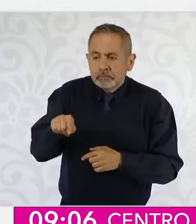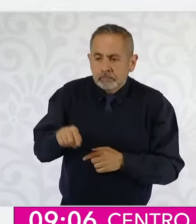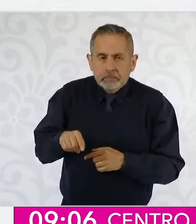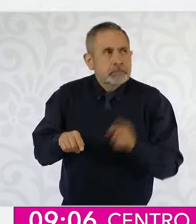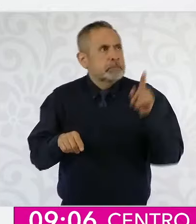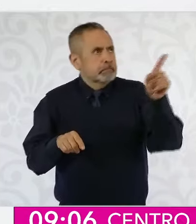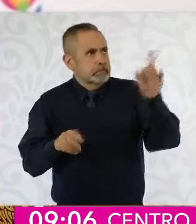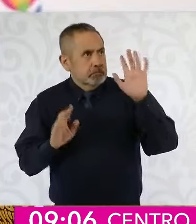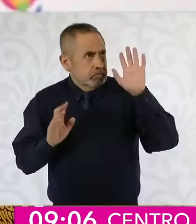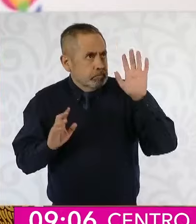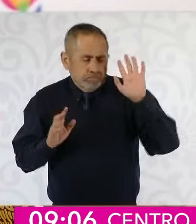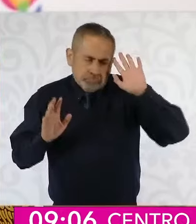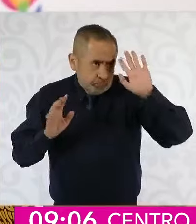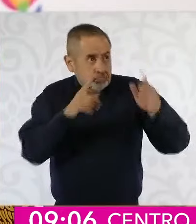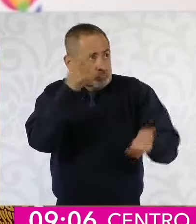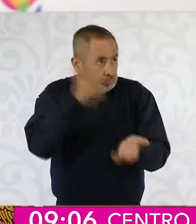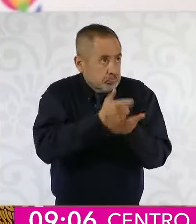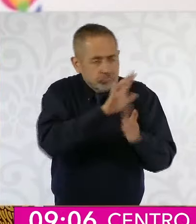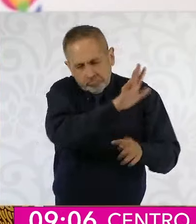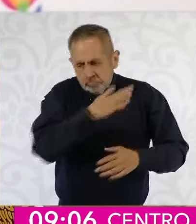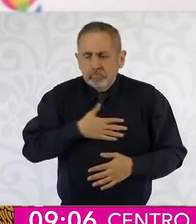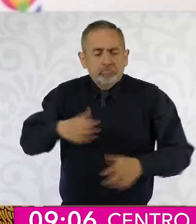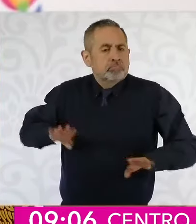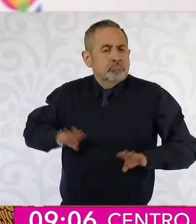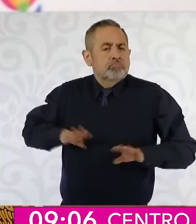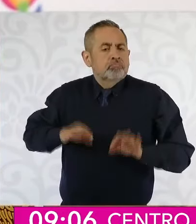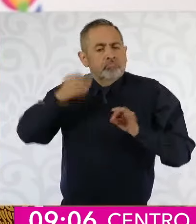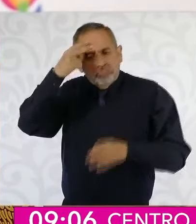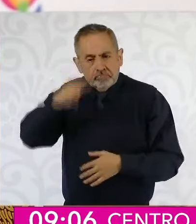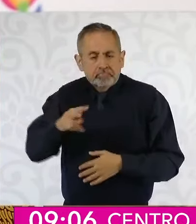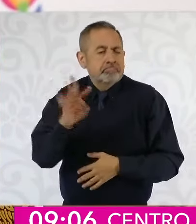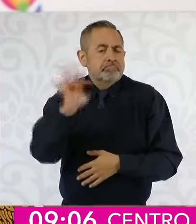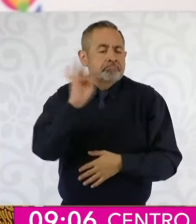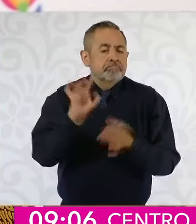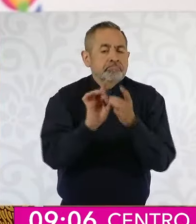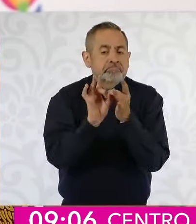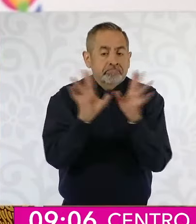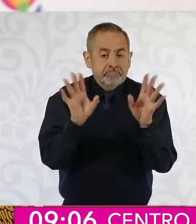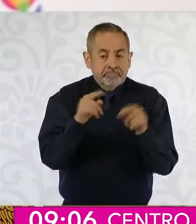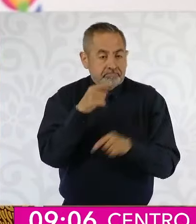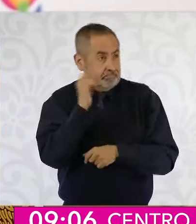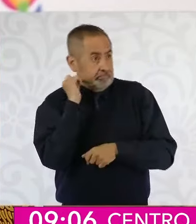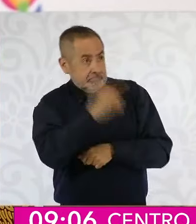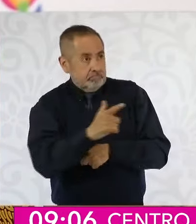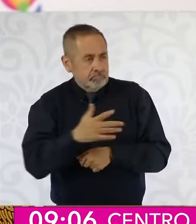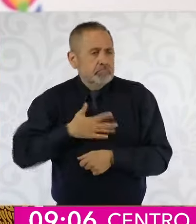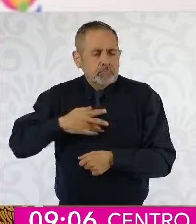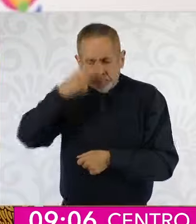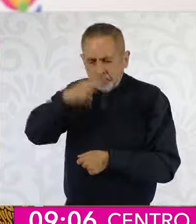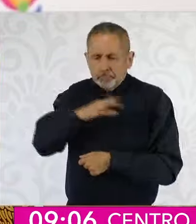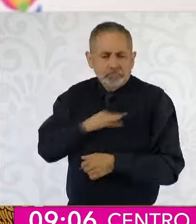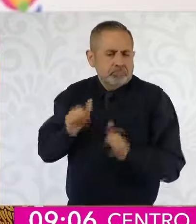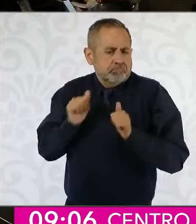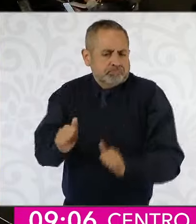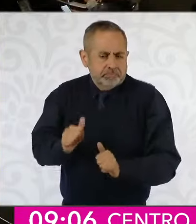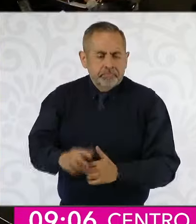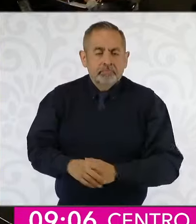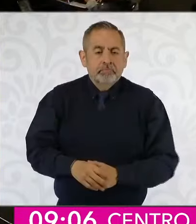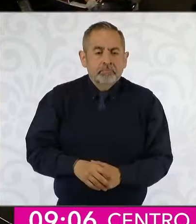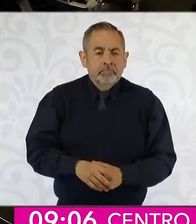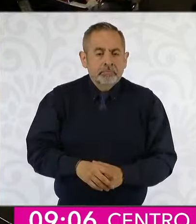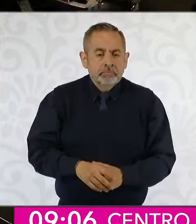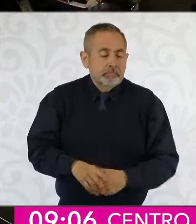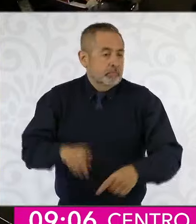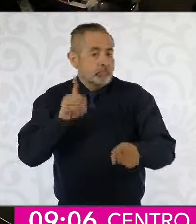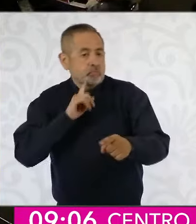representaría también beneficios para México en caso de darse una situación como esta. La idea es que